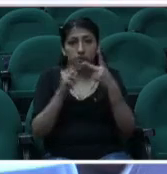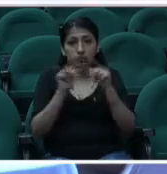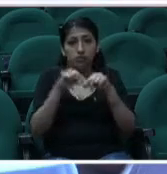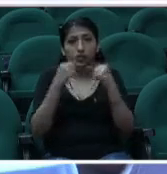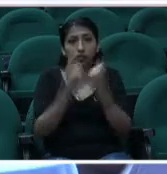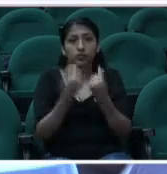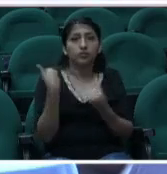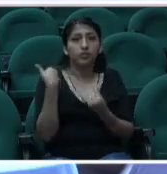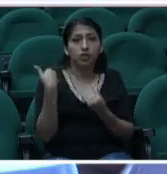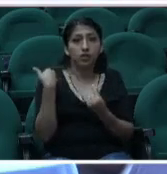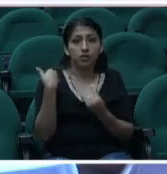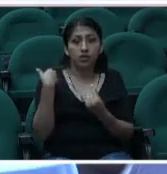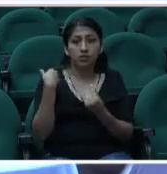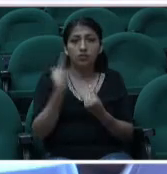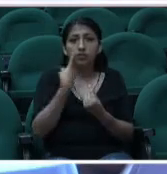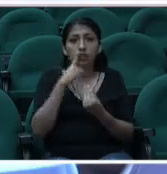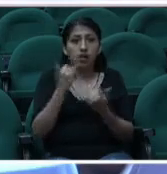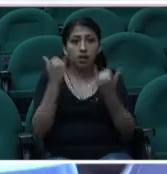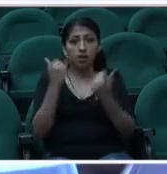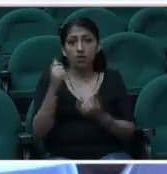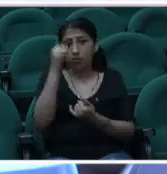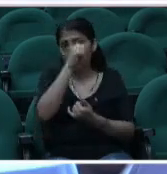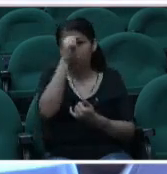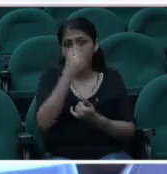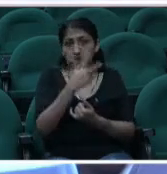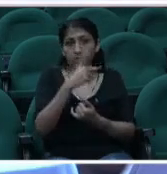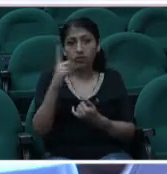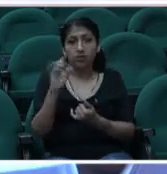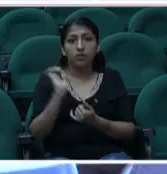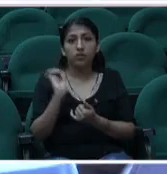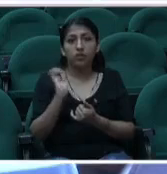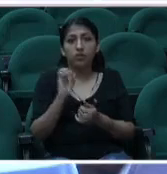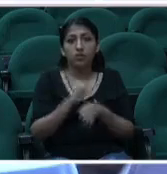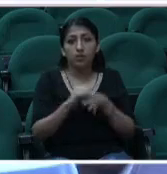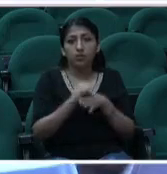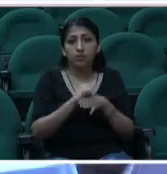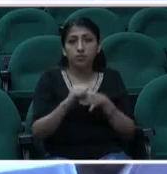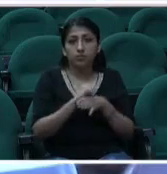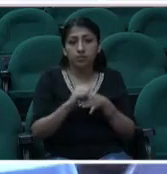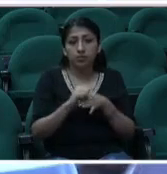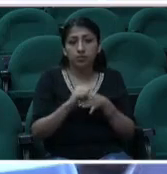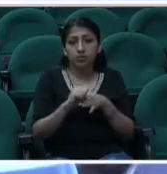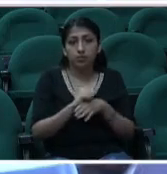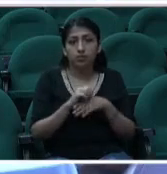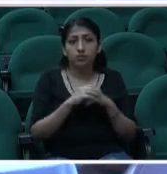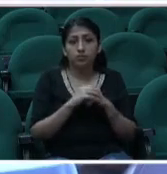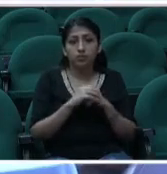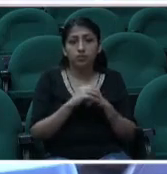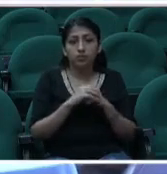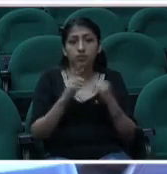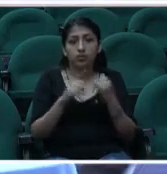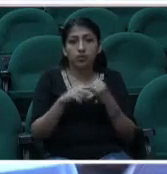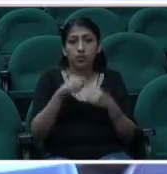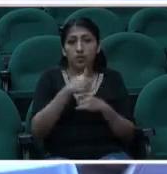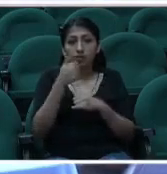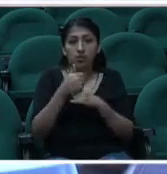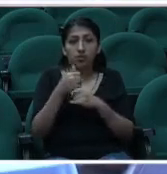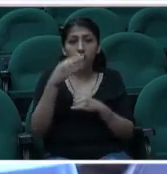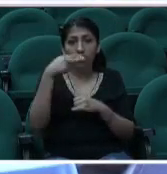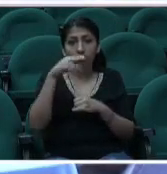tenemos para hoy domingo 31 de enero la participación de el candidato agente